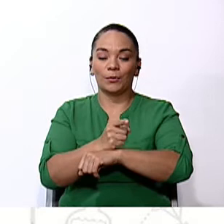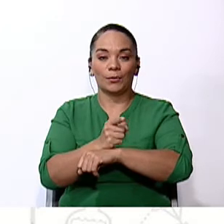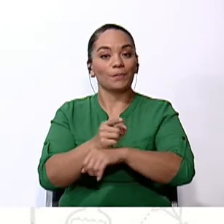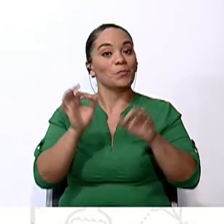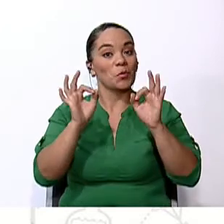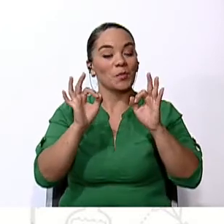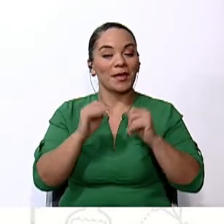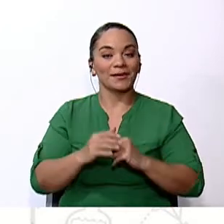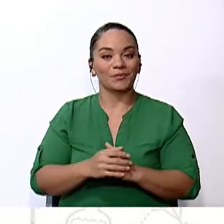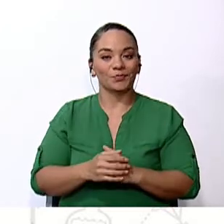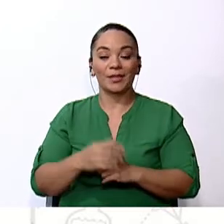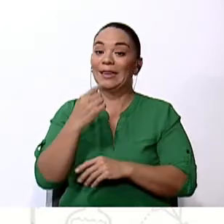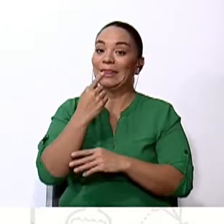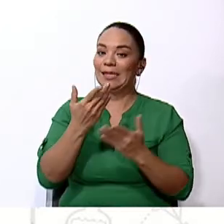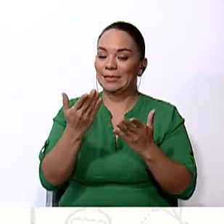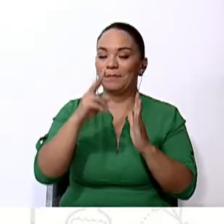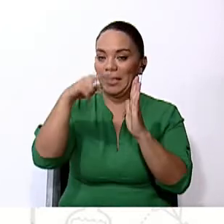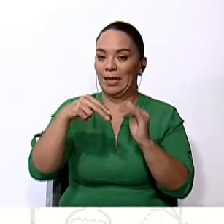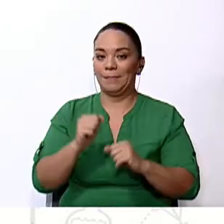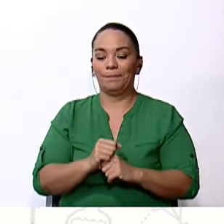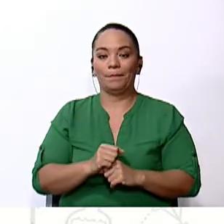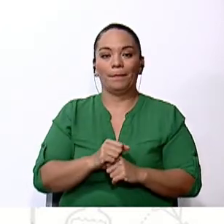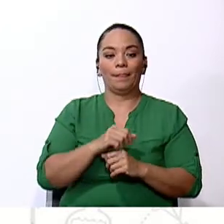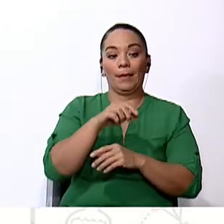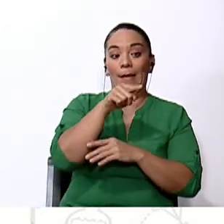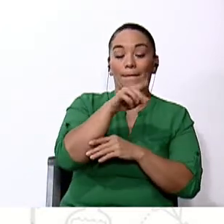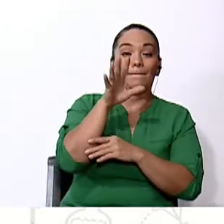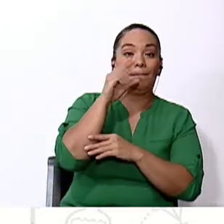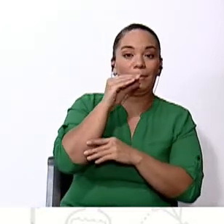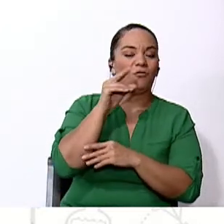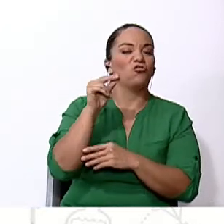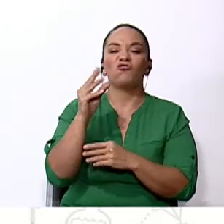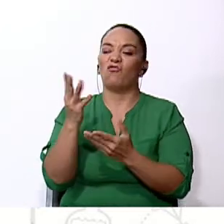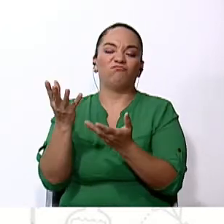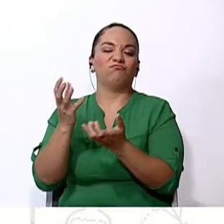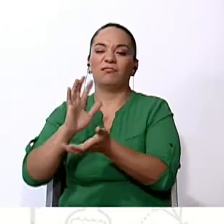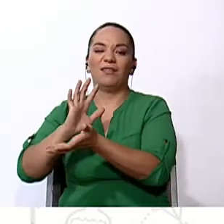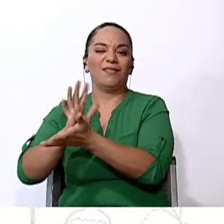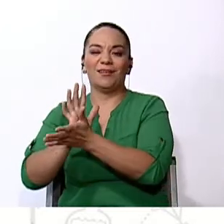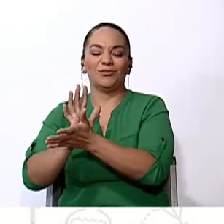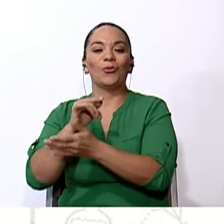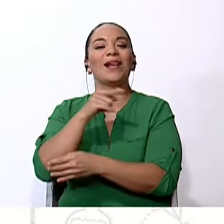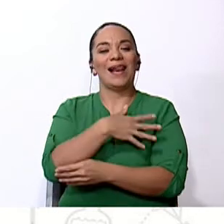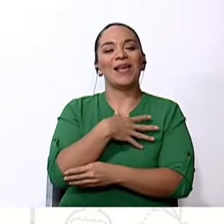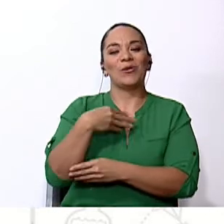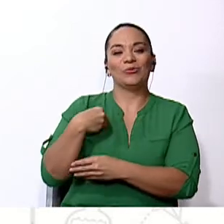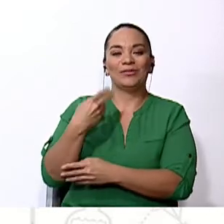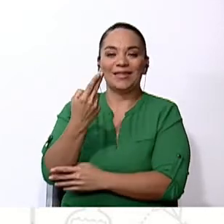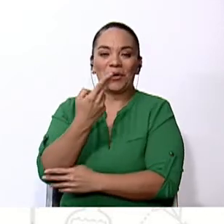Muy bien, dice, el perro no quiere queso porque le gusta el hueso.